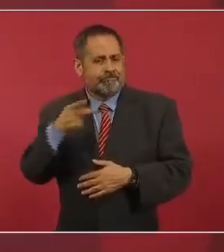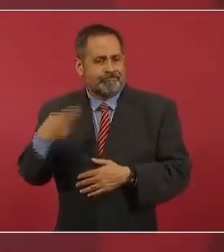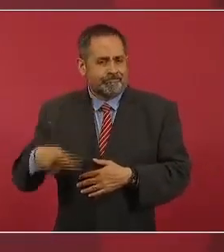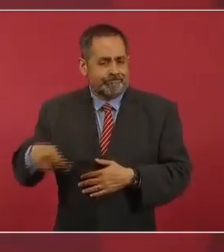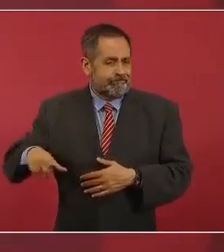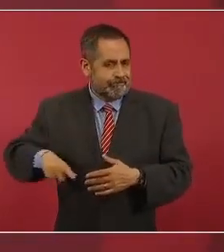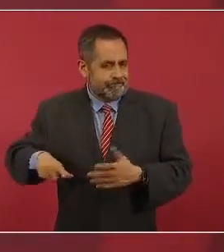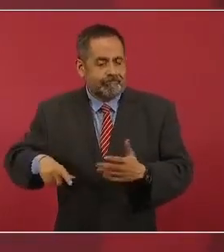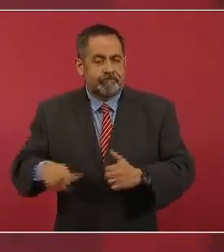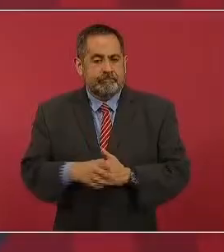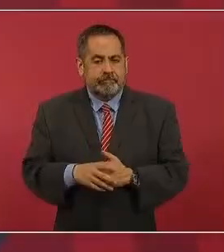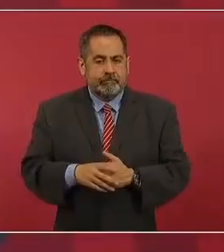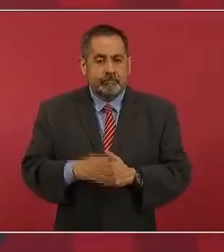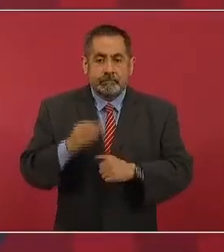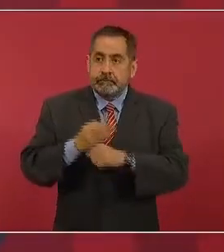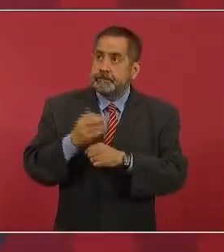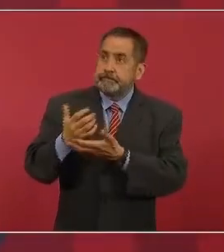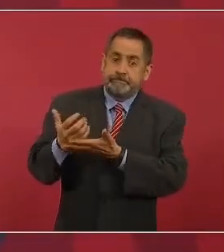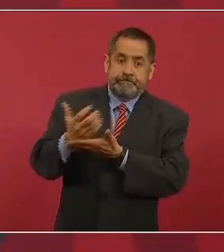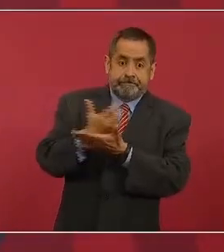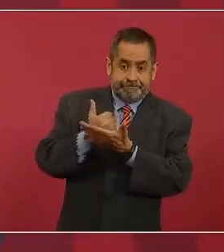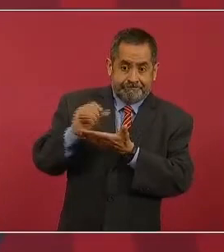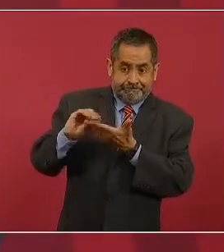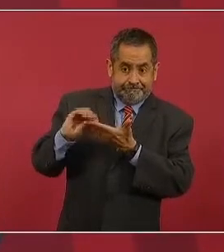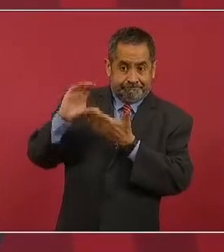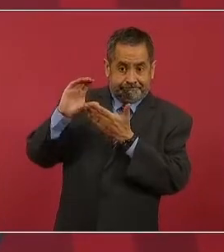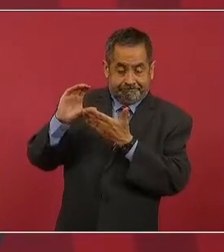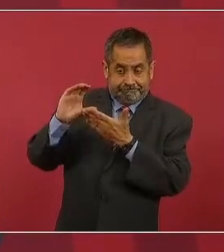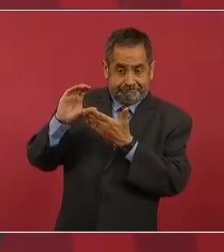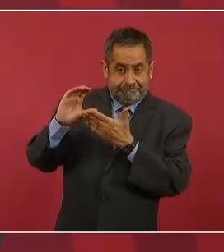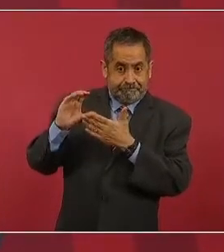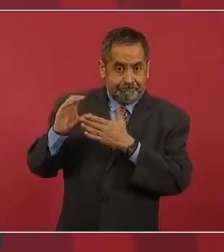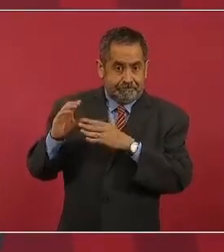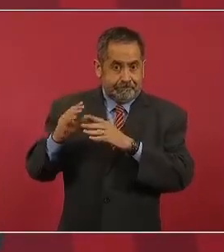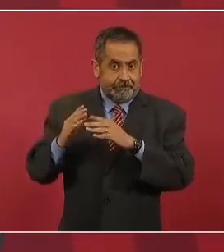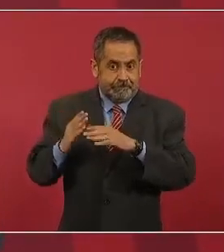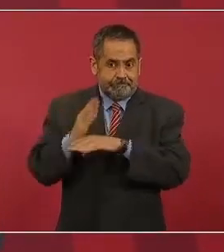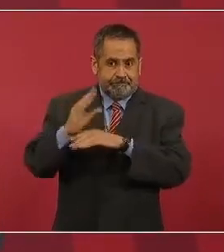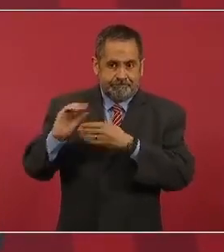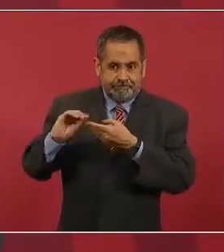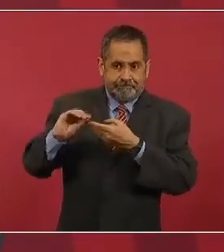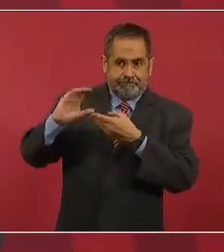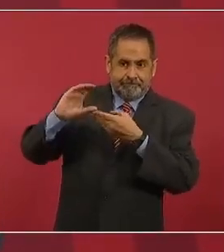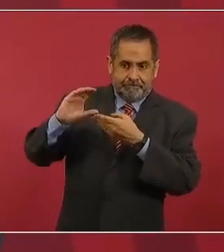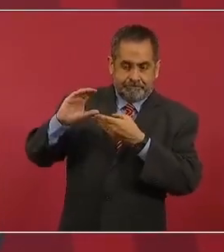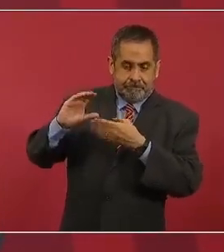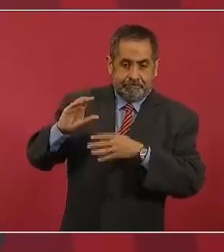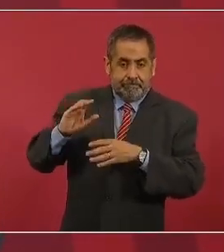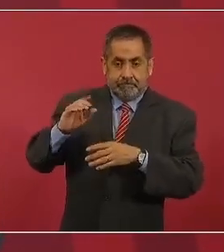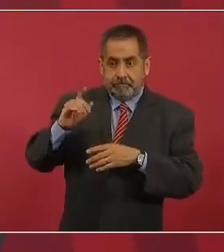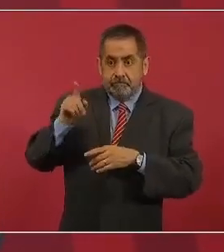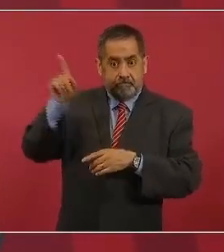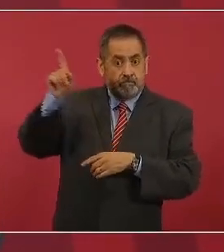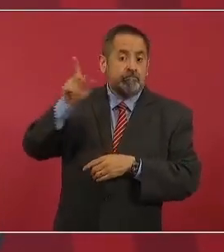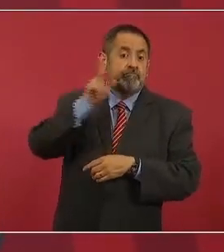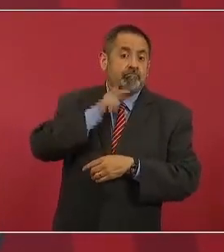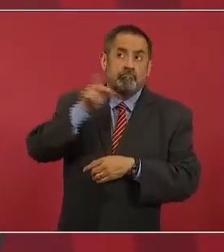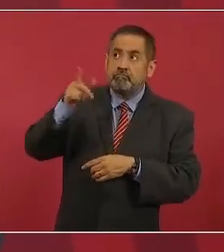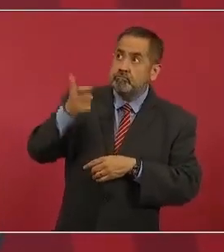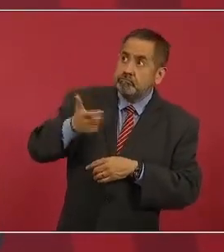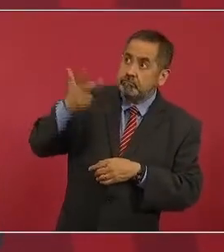Ahora, con lo que estamos obteniendo de excedente por los precios altos del